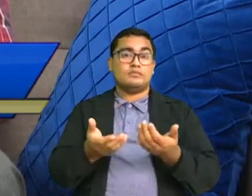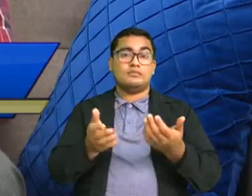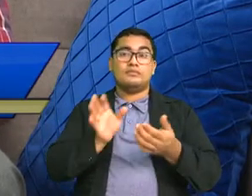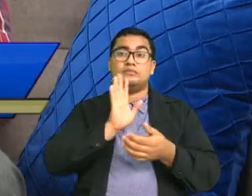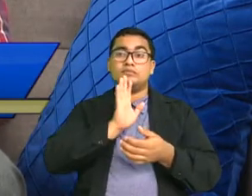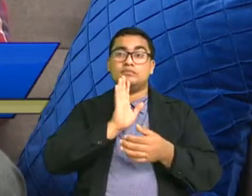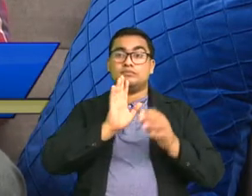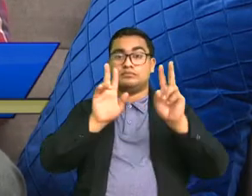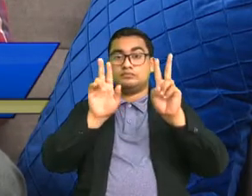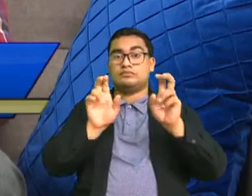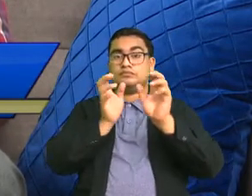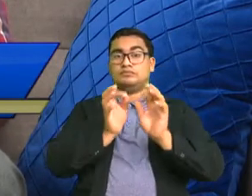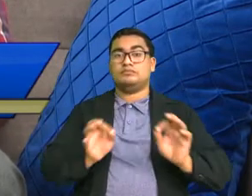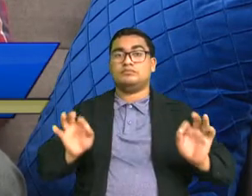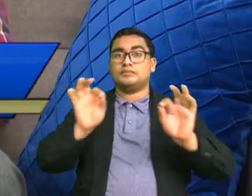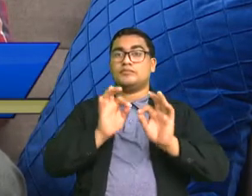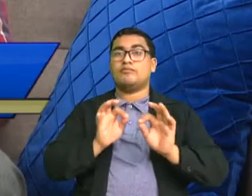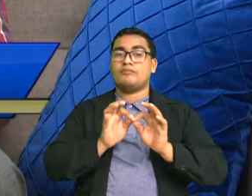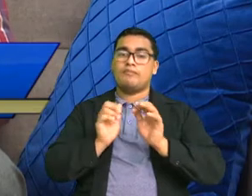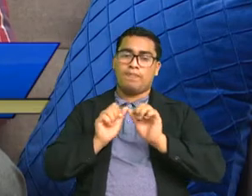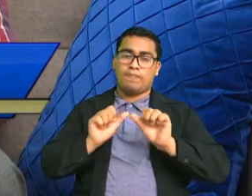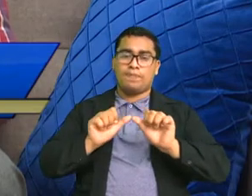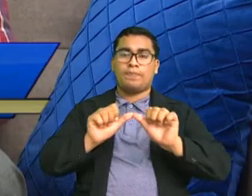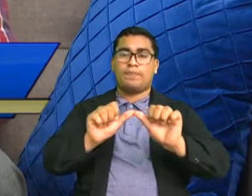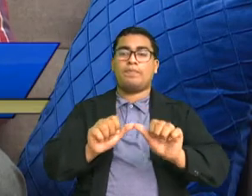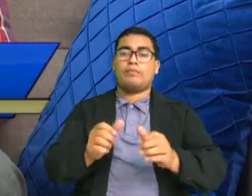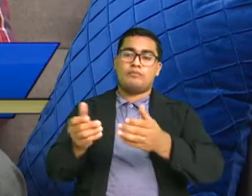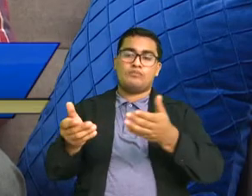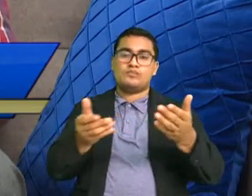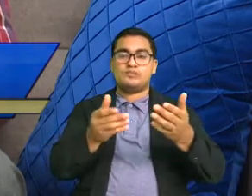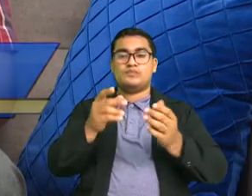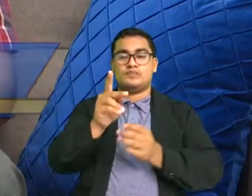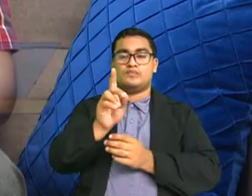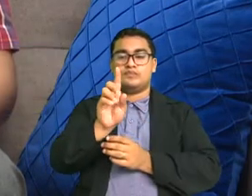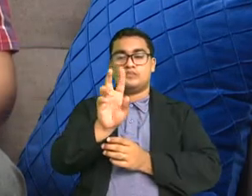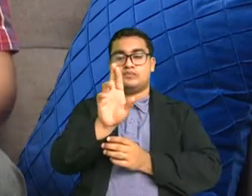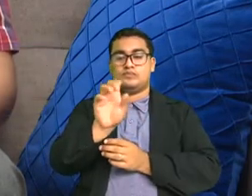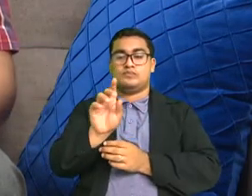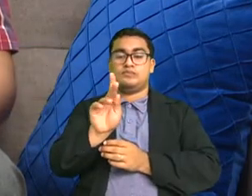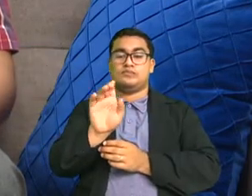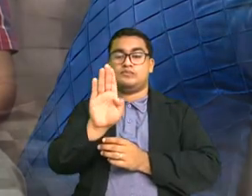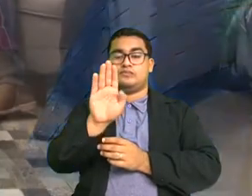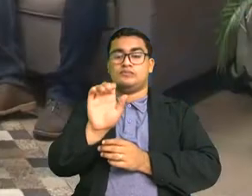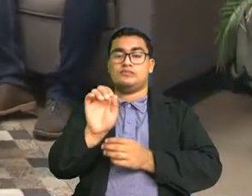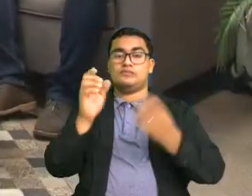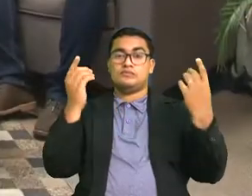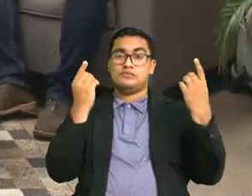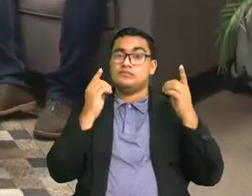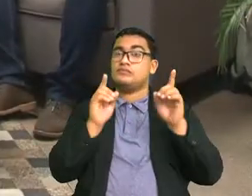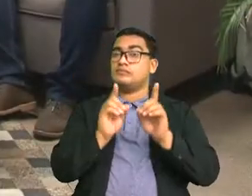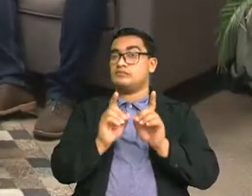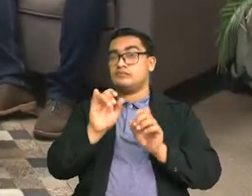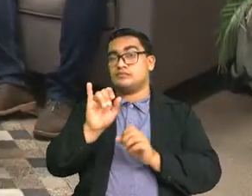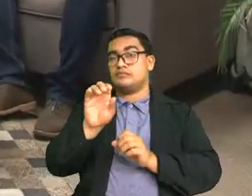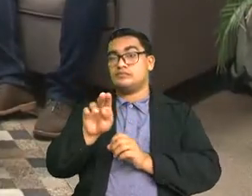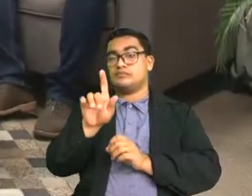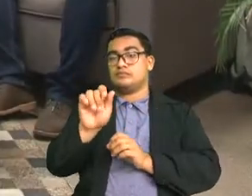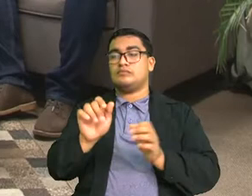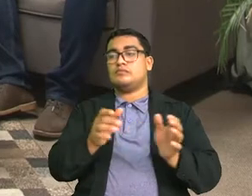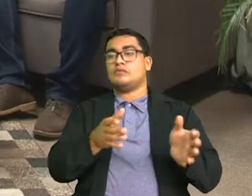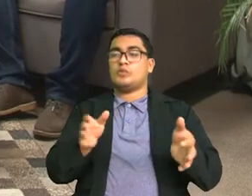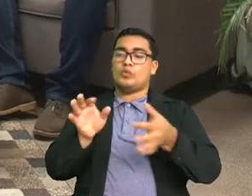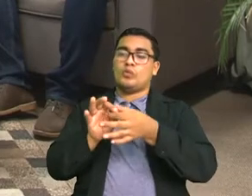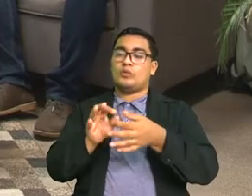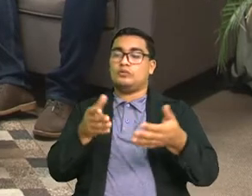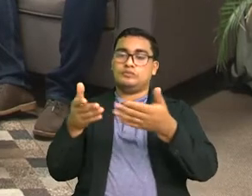este tema tan importante pues nos continúan acompañando el compañero pedro pablo benavides director de transferencia de tecnología del inta y junto a él nos